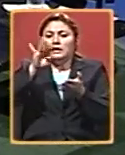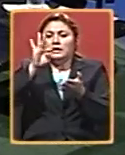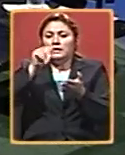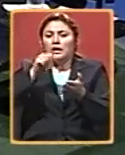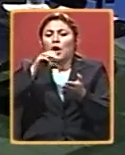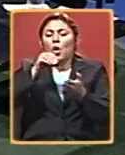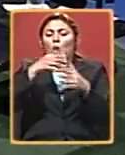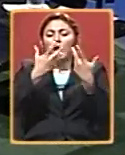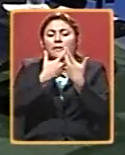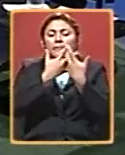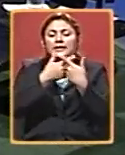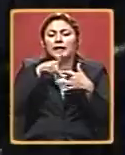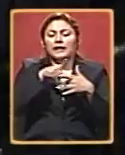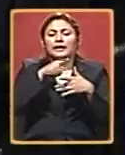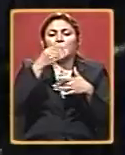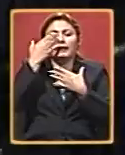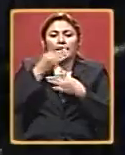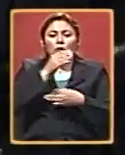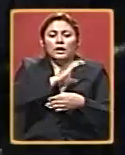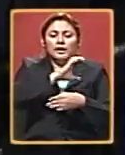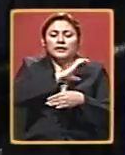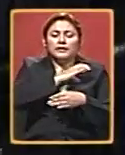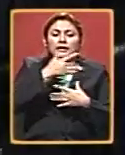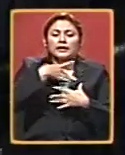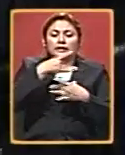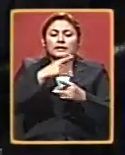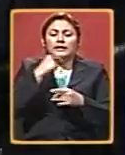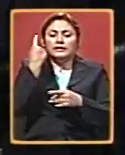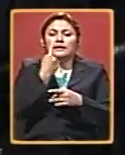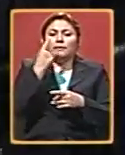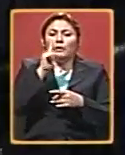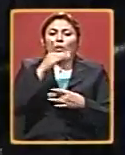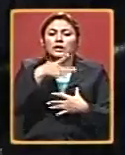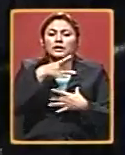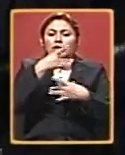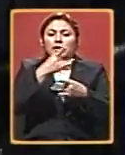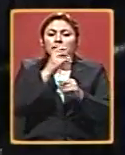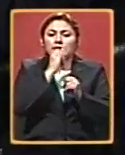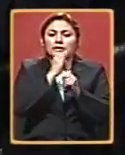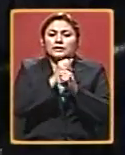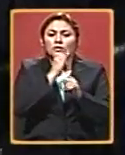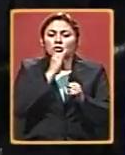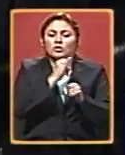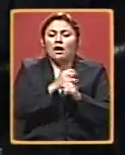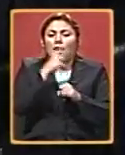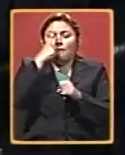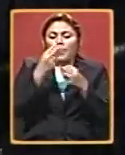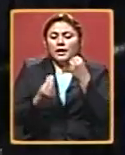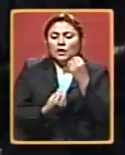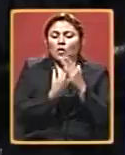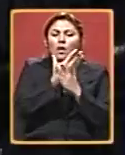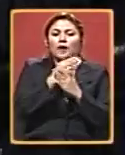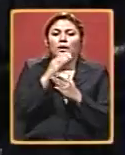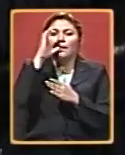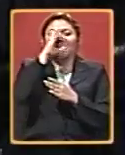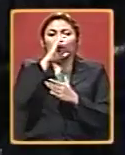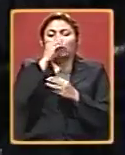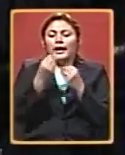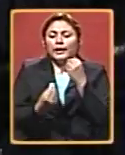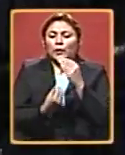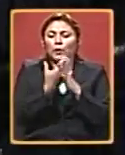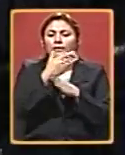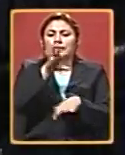digamos, ahí creo que es una característica interesante, es decir, ha habido siempre un interés institucional por innovar, por buscar